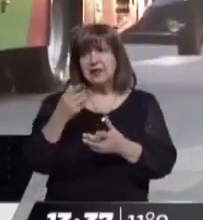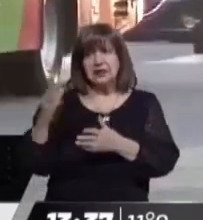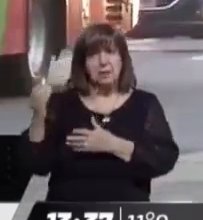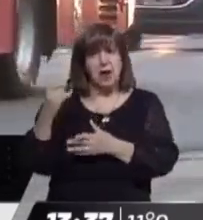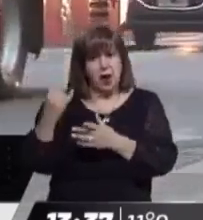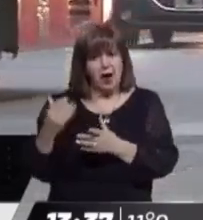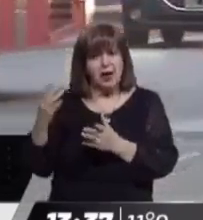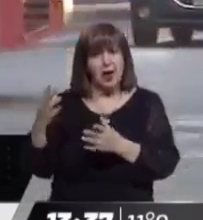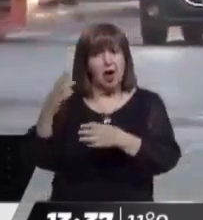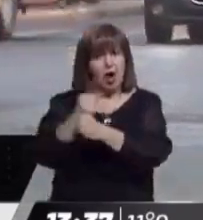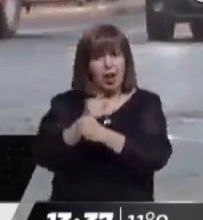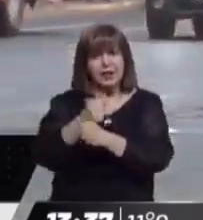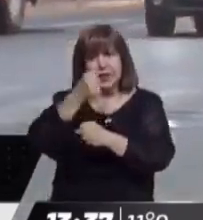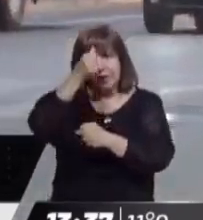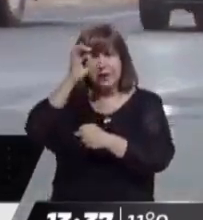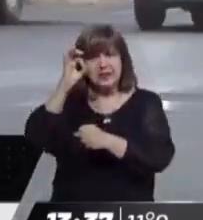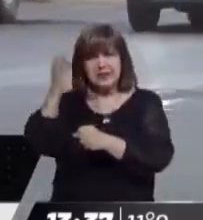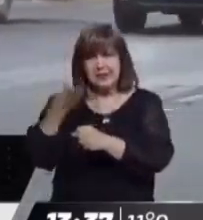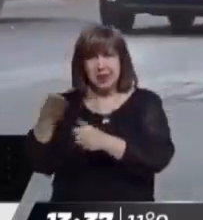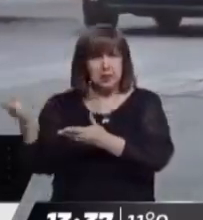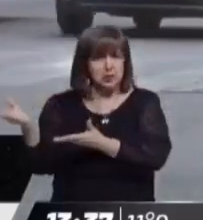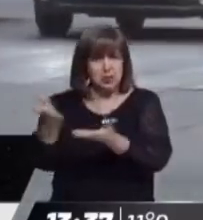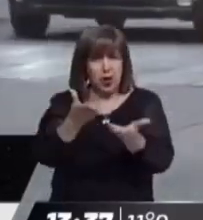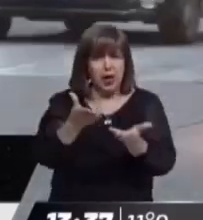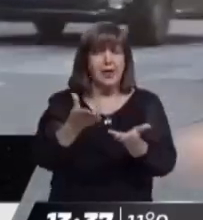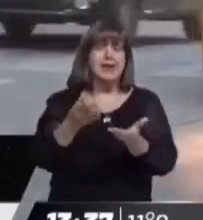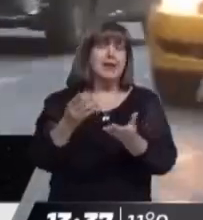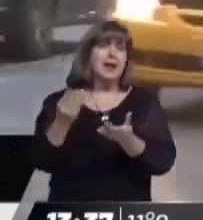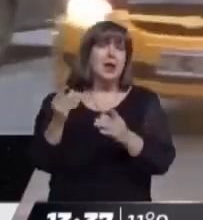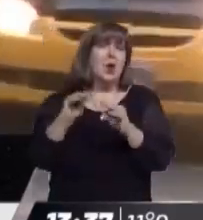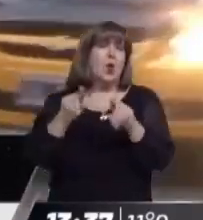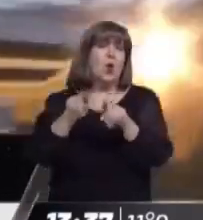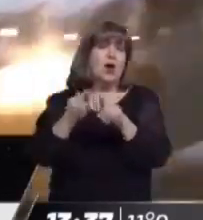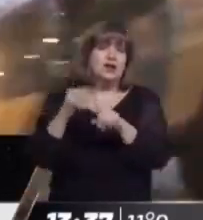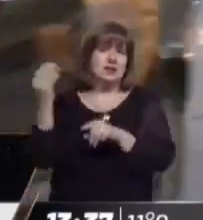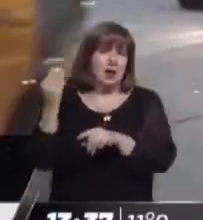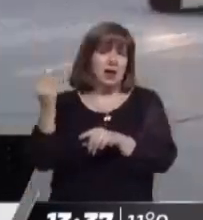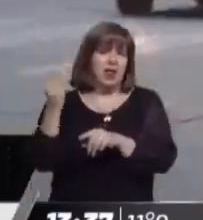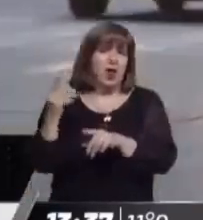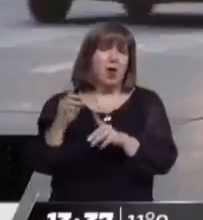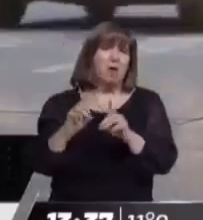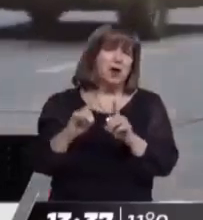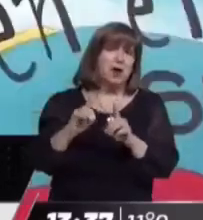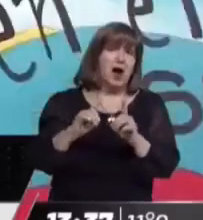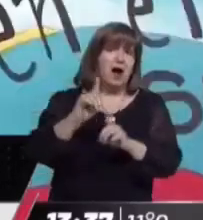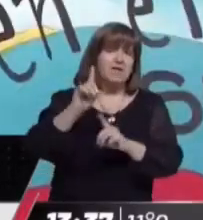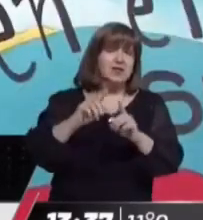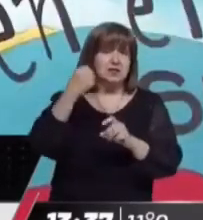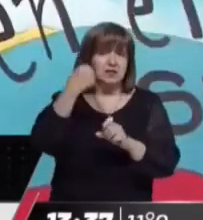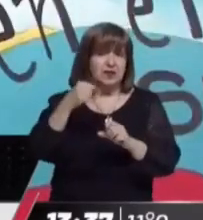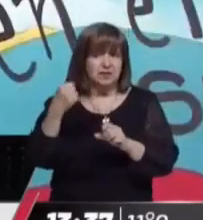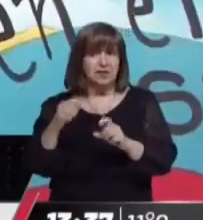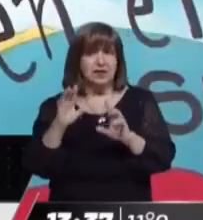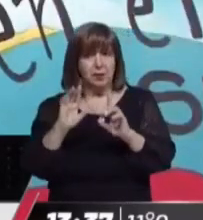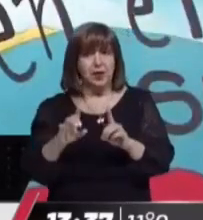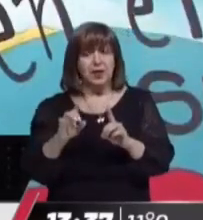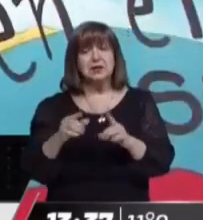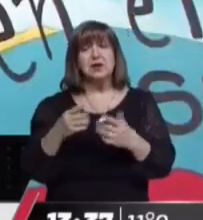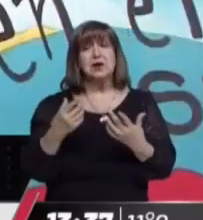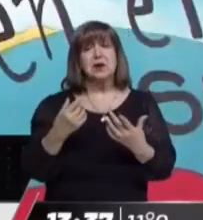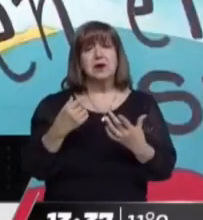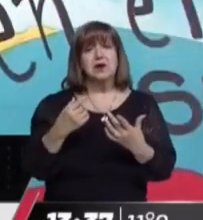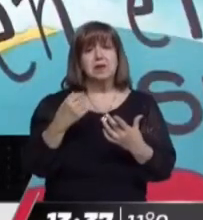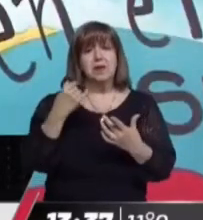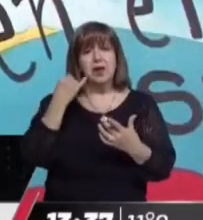prestación del 60 por pero sin duda eso puede llegar a resentir pero más allá del impacto En porcentaje que